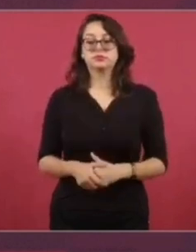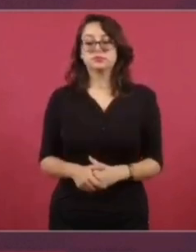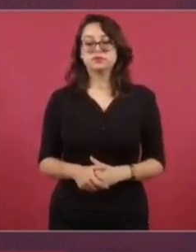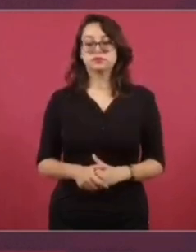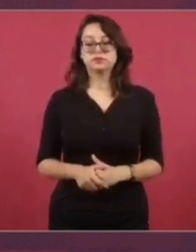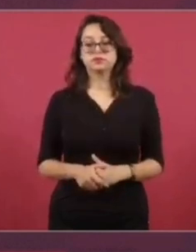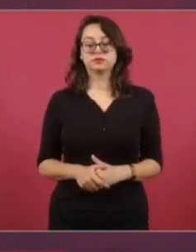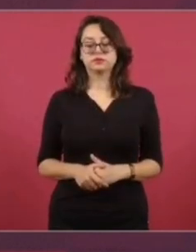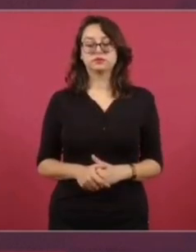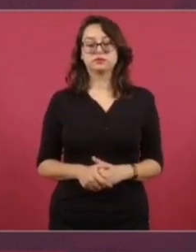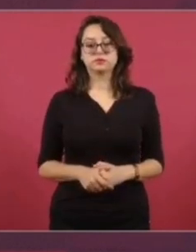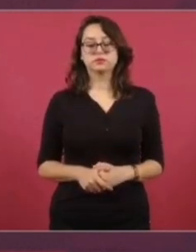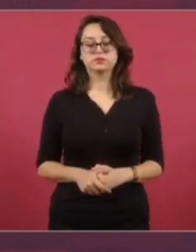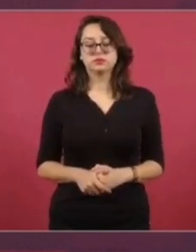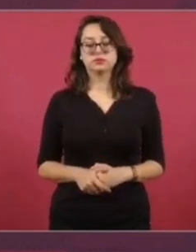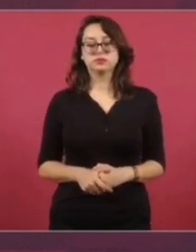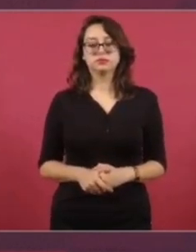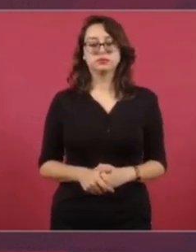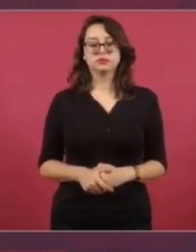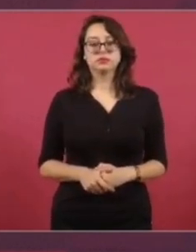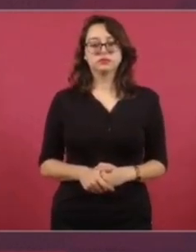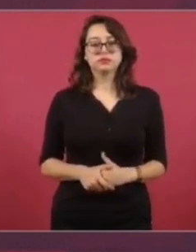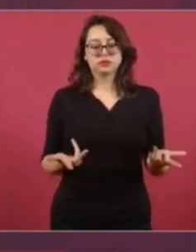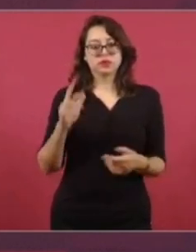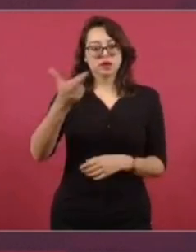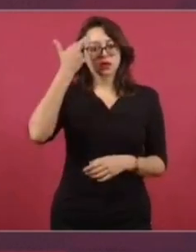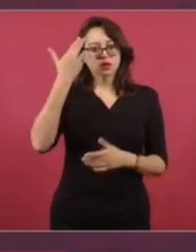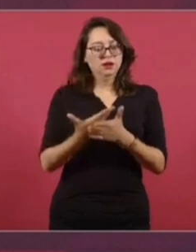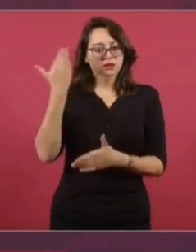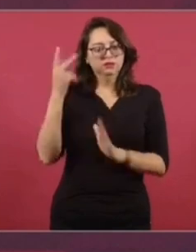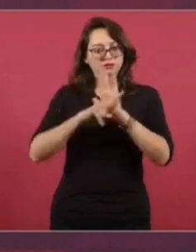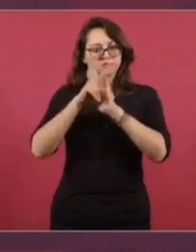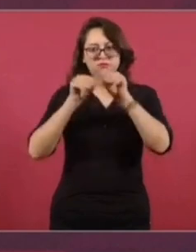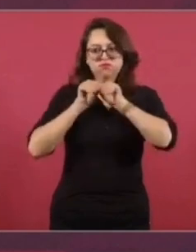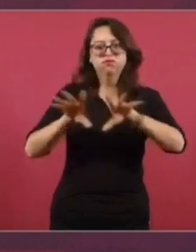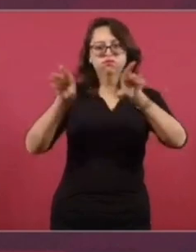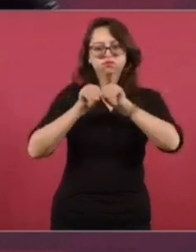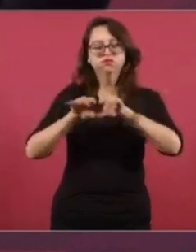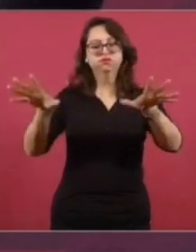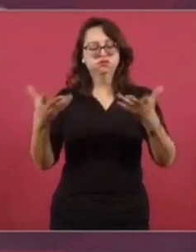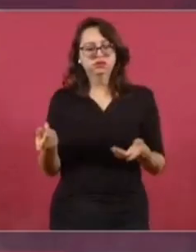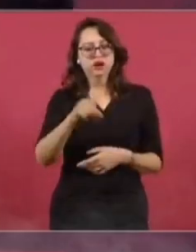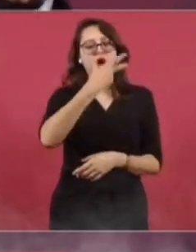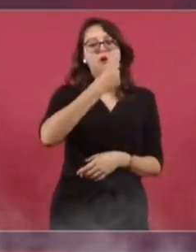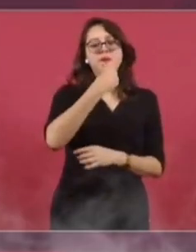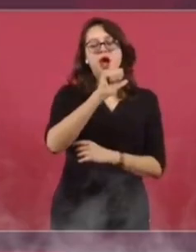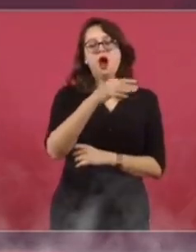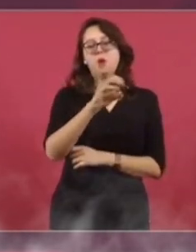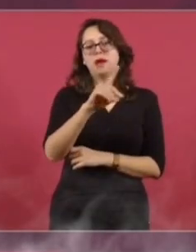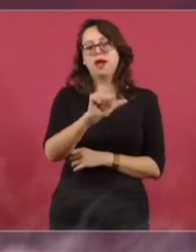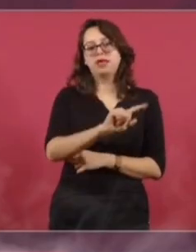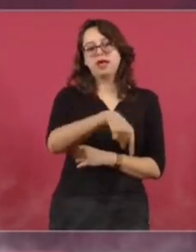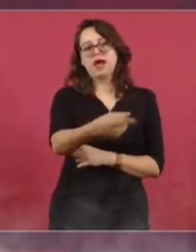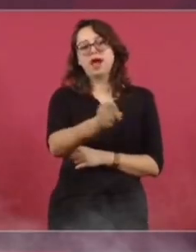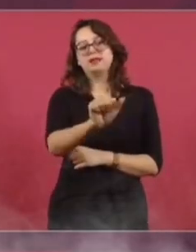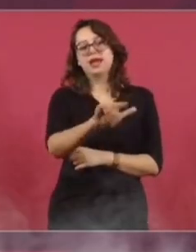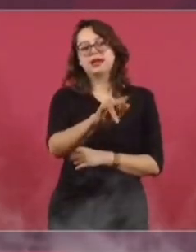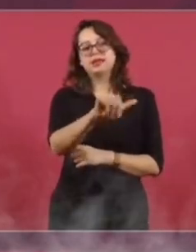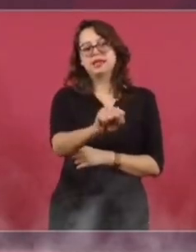Acuérdense, cuando los videos de Ahumada, que se asocia este señor Ahumada con Carlos